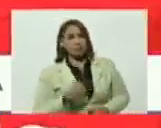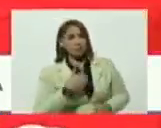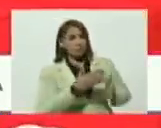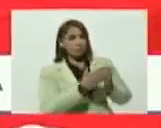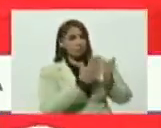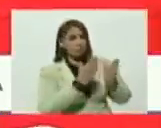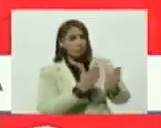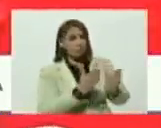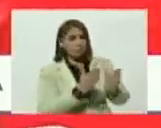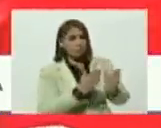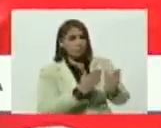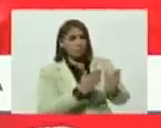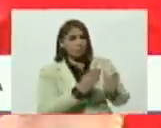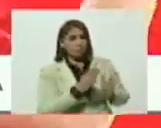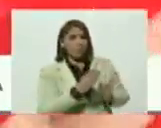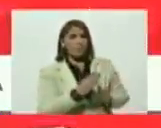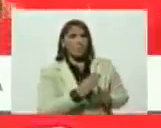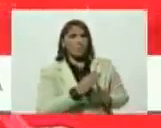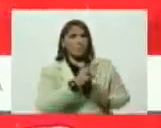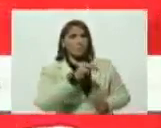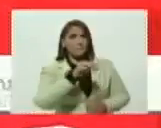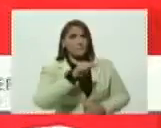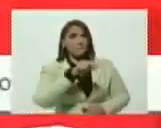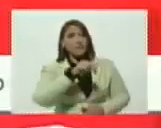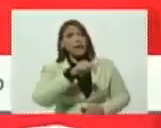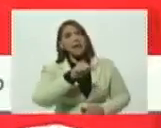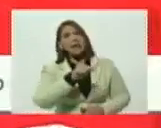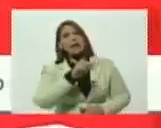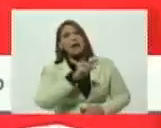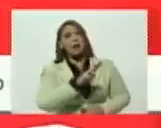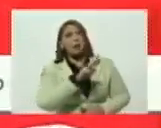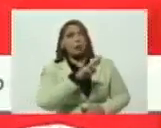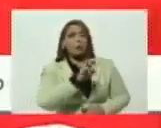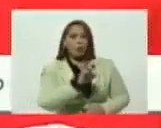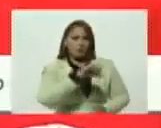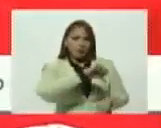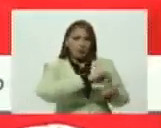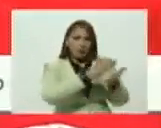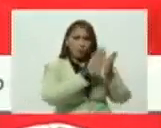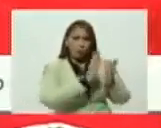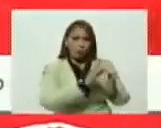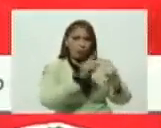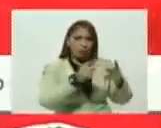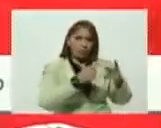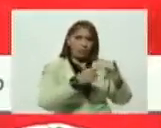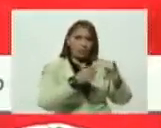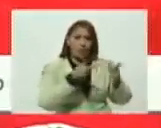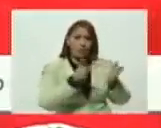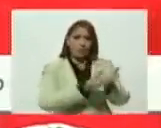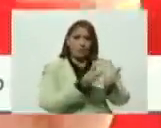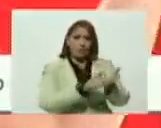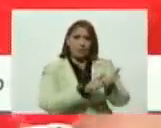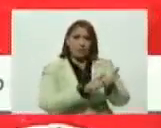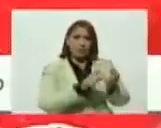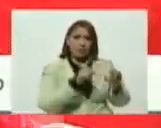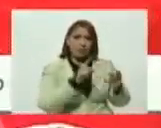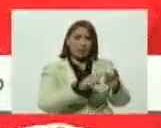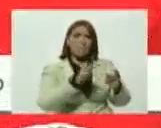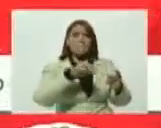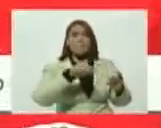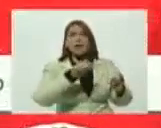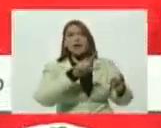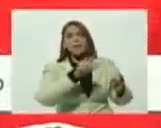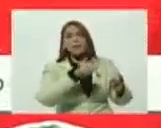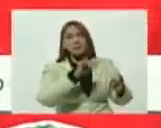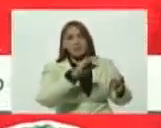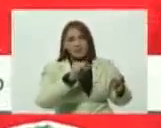escuela primaria bolivariana Manaura, en Macapo, Estado Cojedes, y luego estudié bachillerato en el Liceo Caballero Malpica, también en